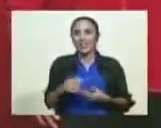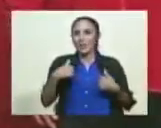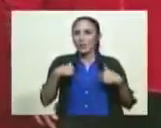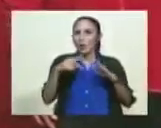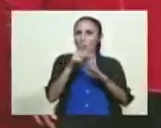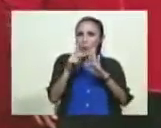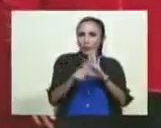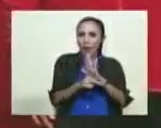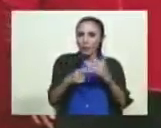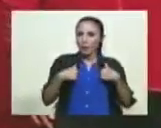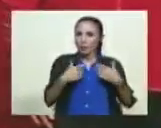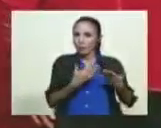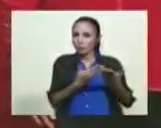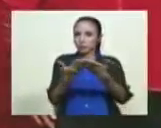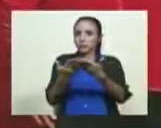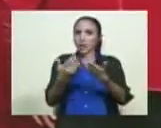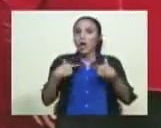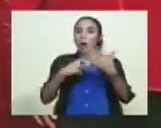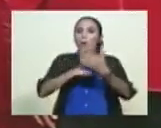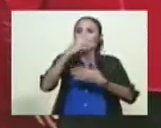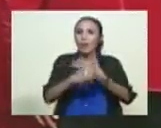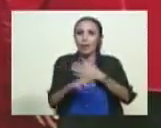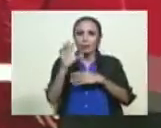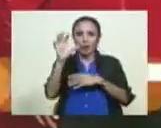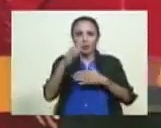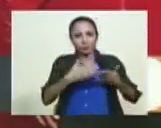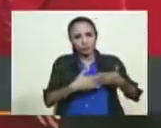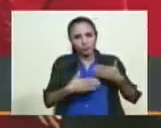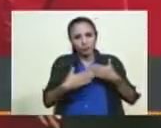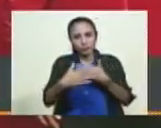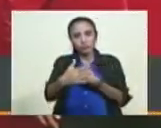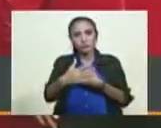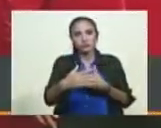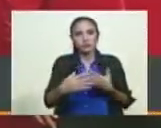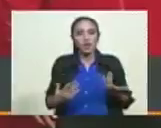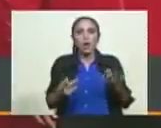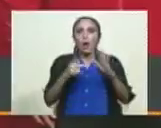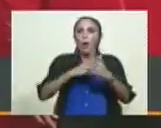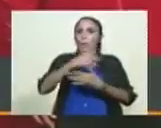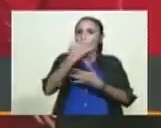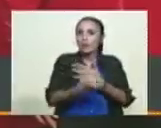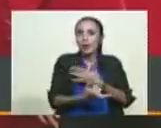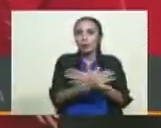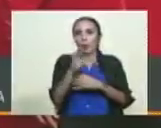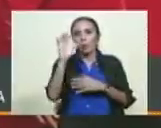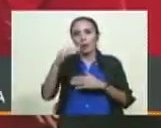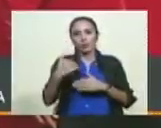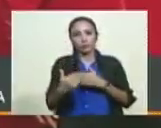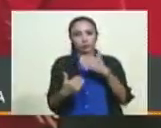Nosotros tenemos un plan de patria. Nosotros tenemos un proyecto de país.